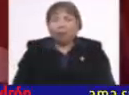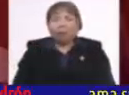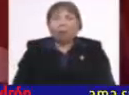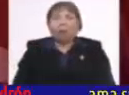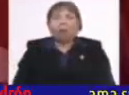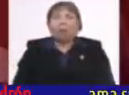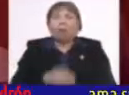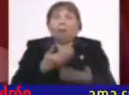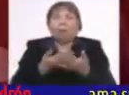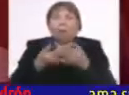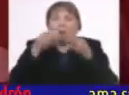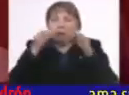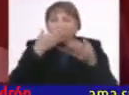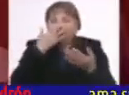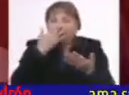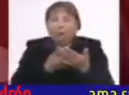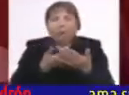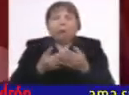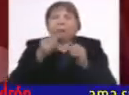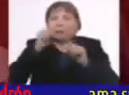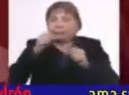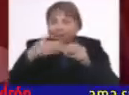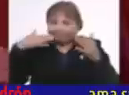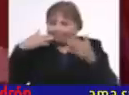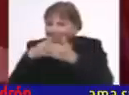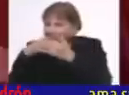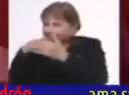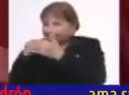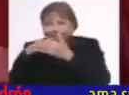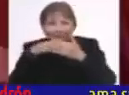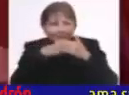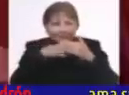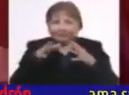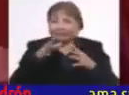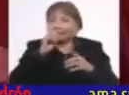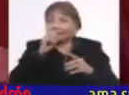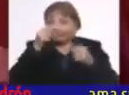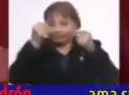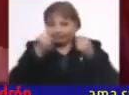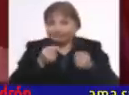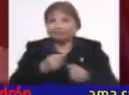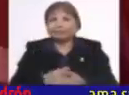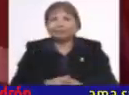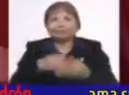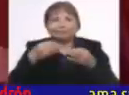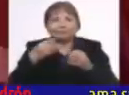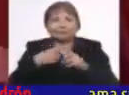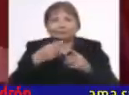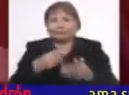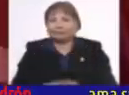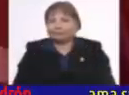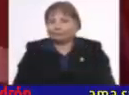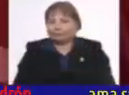las cosas de maduro si se bloquea una decisión definida